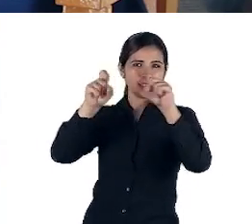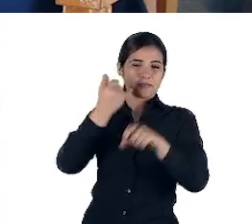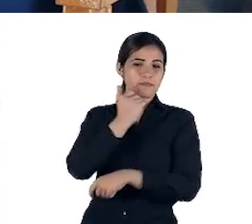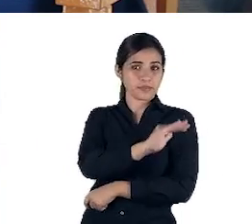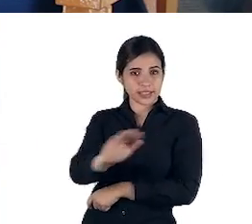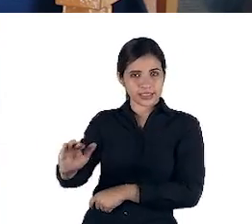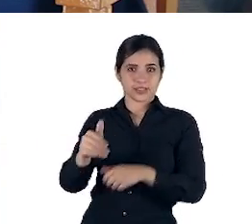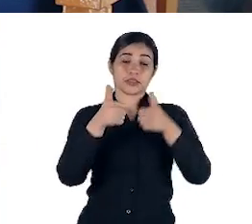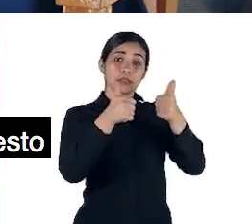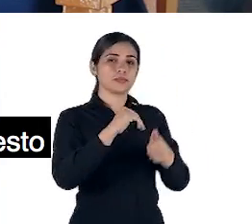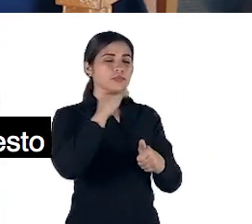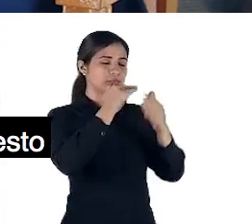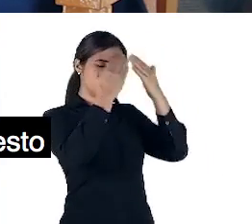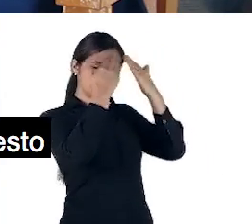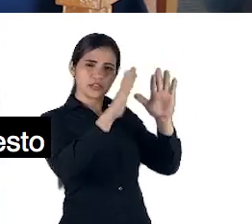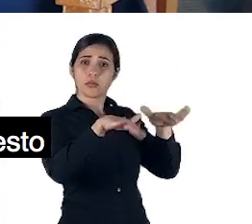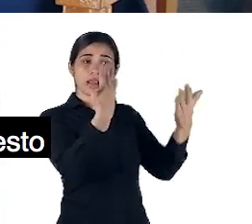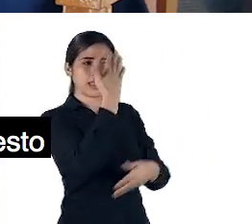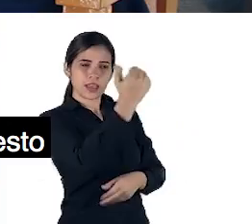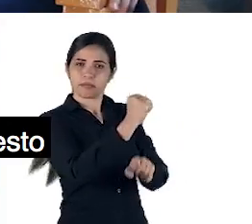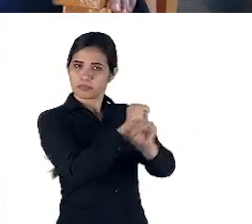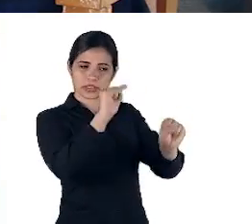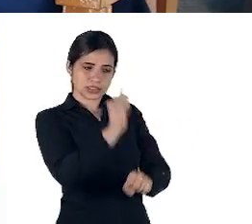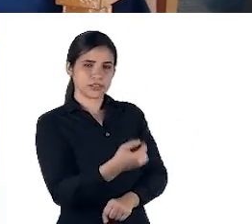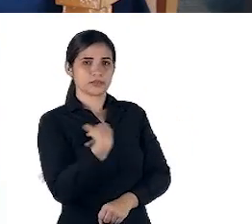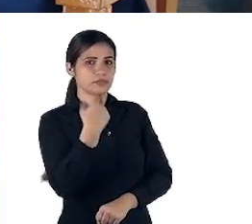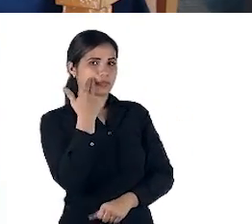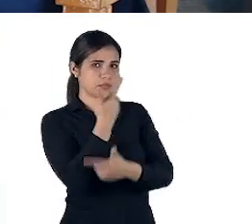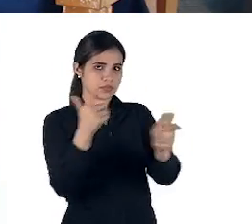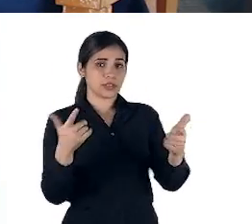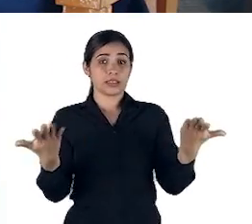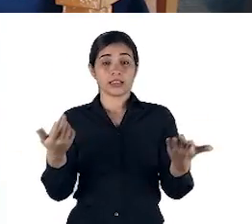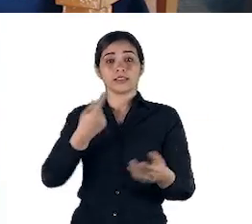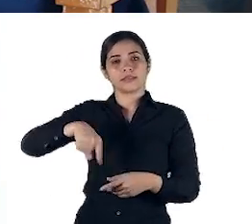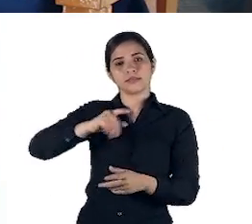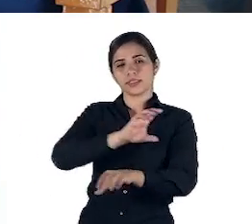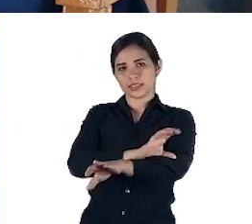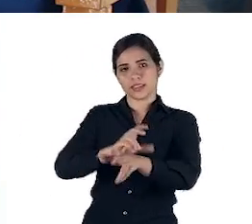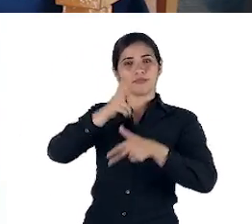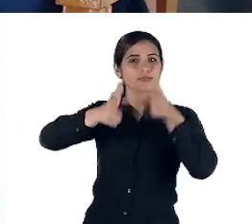a disposición de ustedes. Bueno, nosotros nos vamos a seguir encontrando, por supuesto, en Teletón Aramburu.